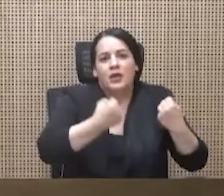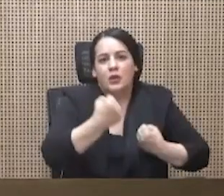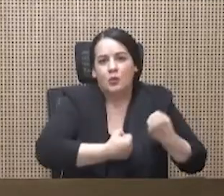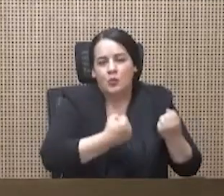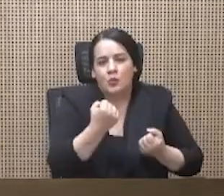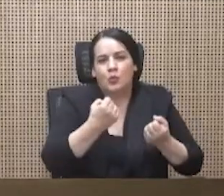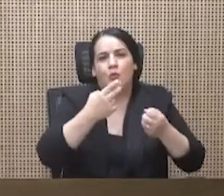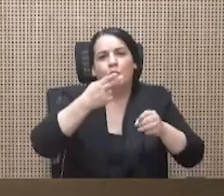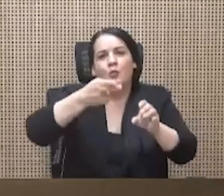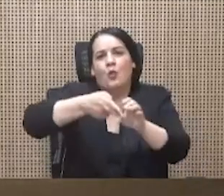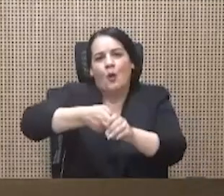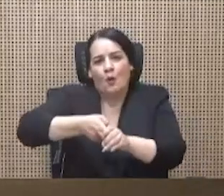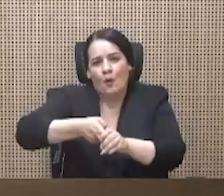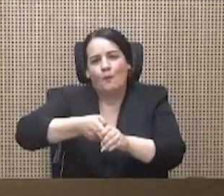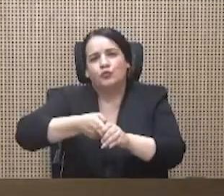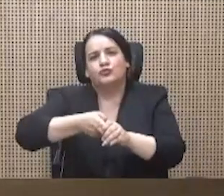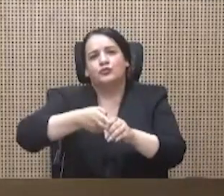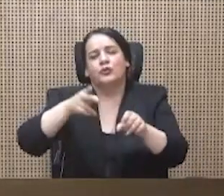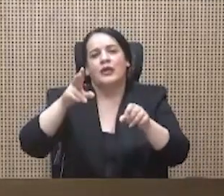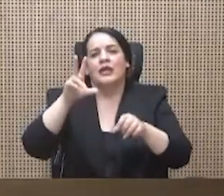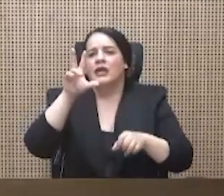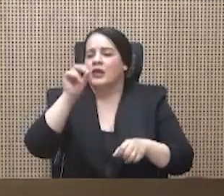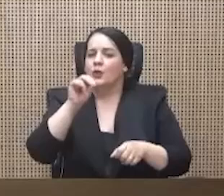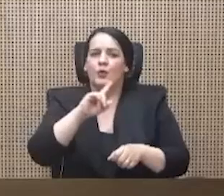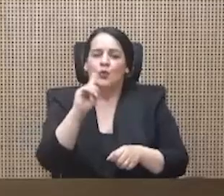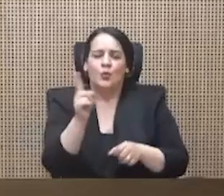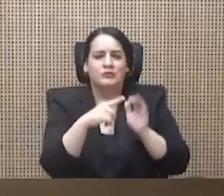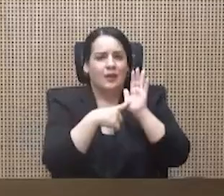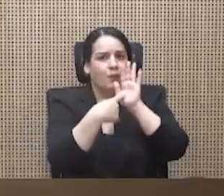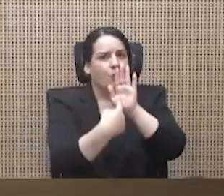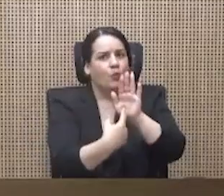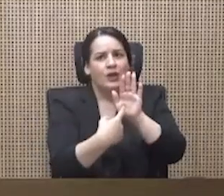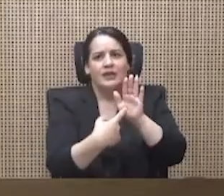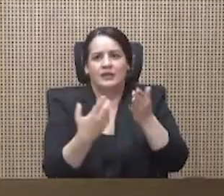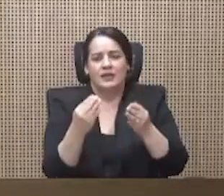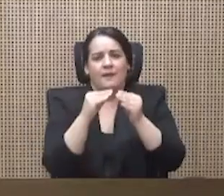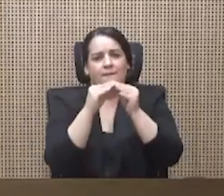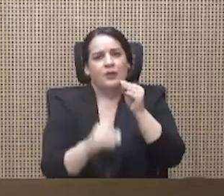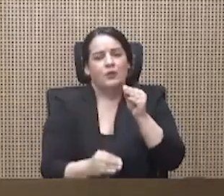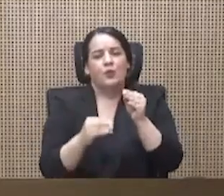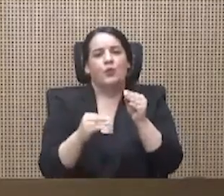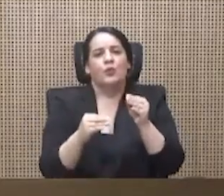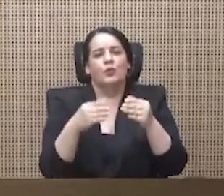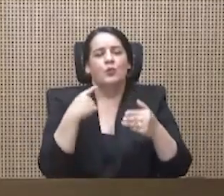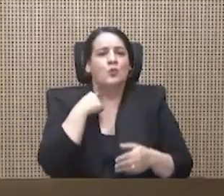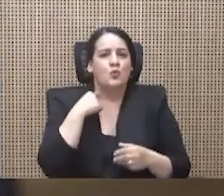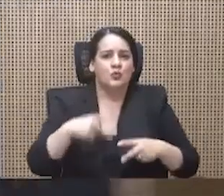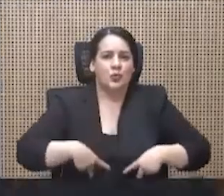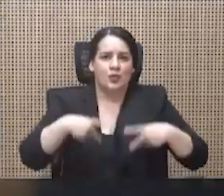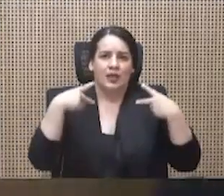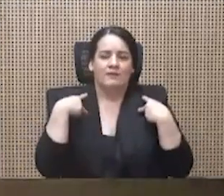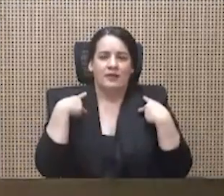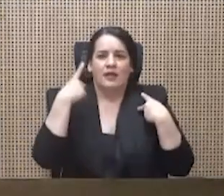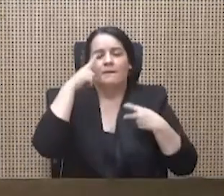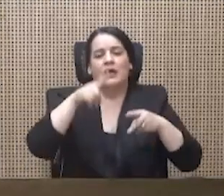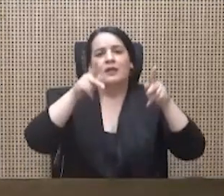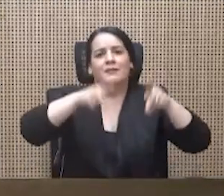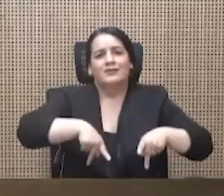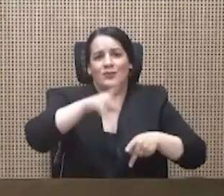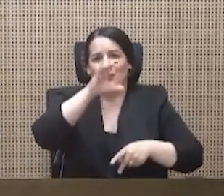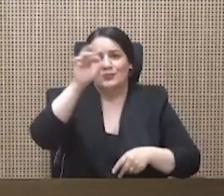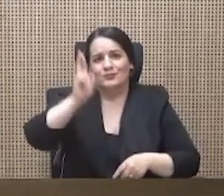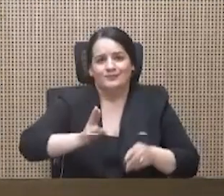los combustibles, y no se traduce en un menor costo de vida para los costarricenses. Es